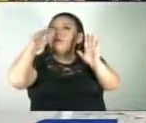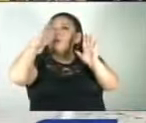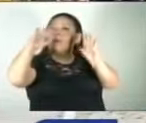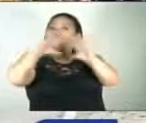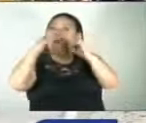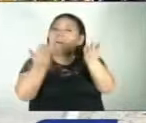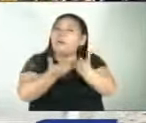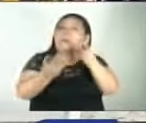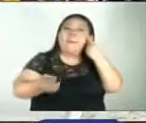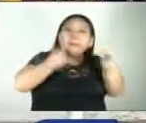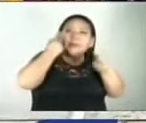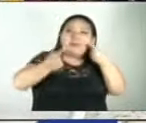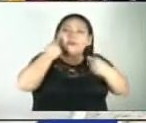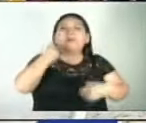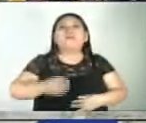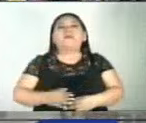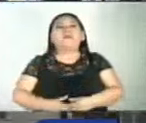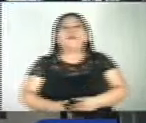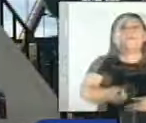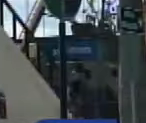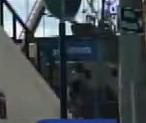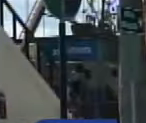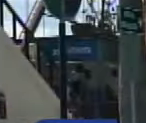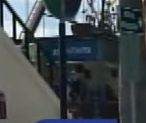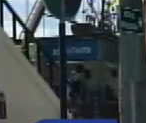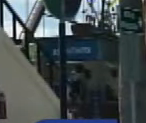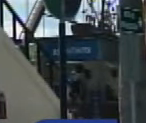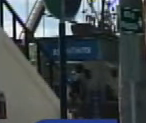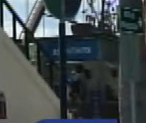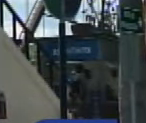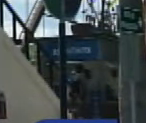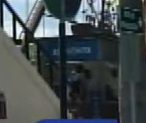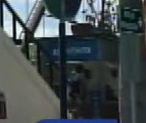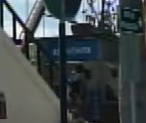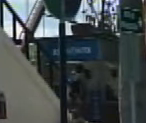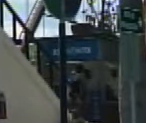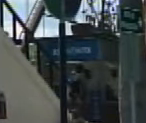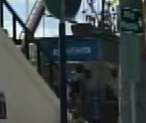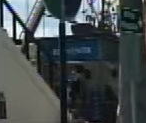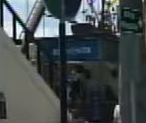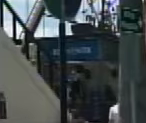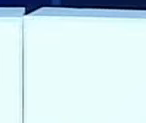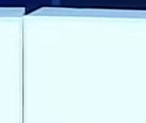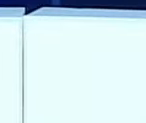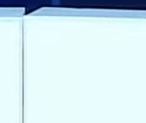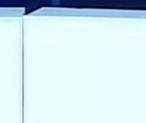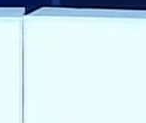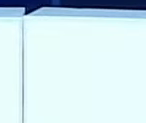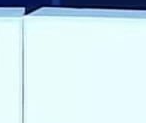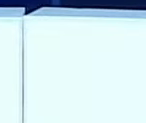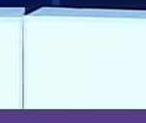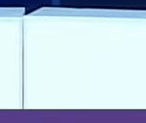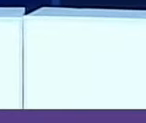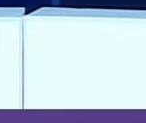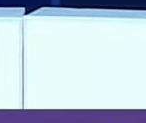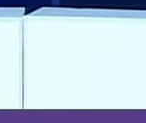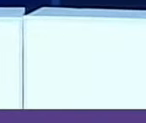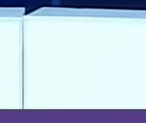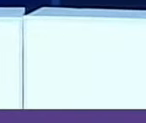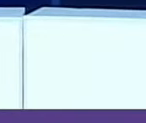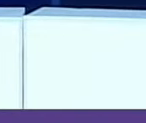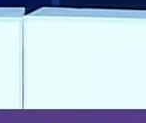destinos para visitar. Este es un informe de Aldair Tadeo. Ya no cuentes